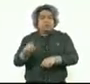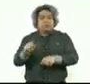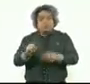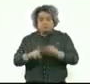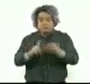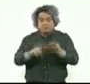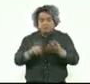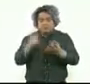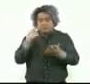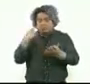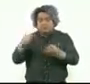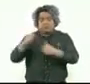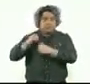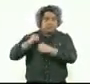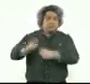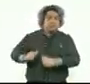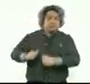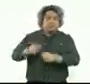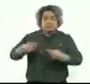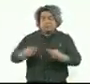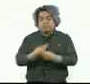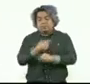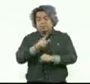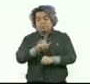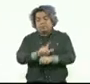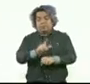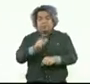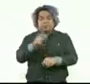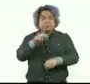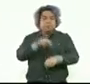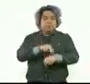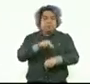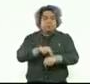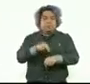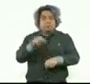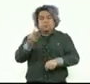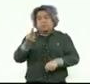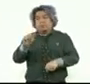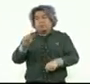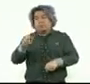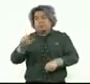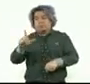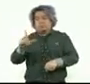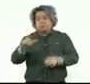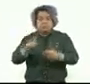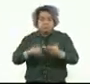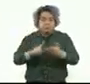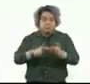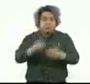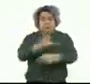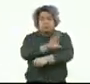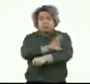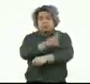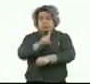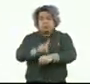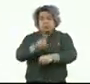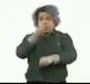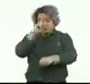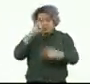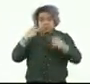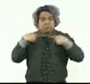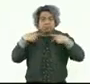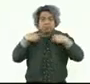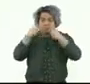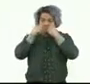Unidad de la Coordinación Nacional Médica, doctor Raúl Peña Viveros, así como la Coordinadora de Fortalecimiento de Atención Médica